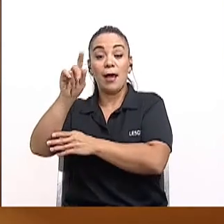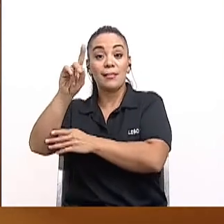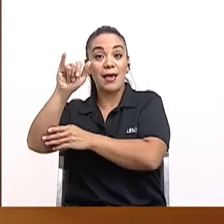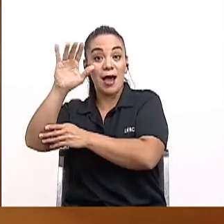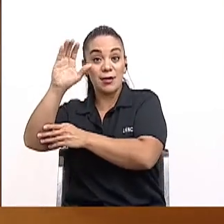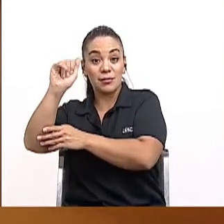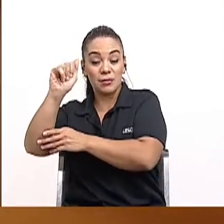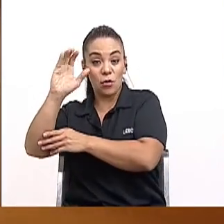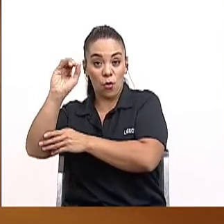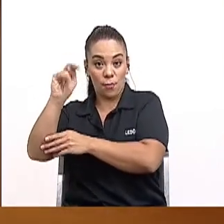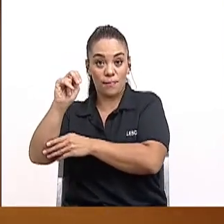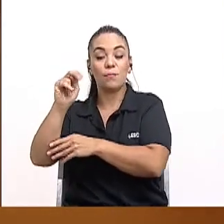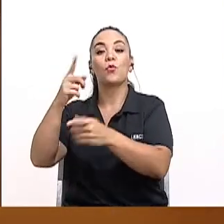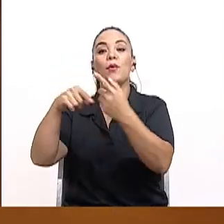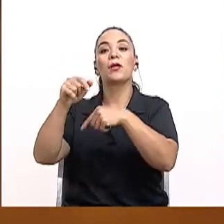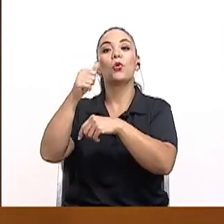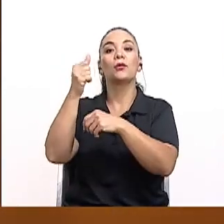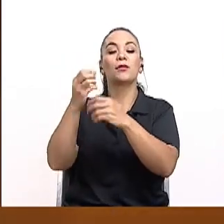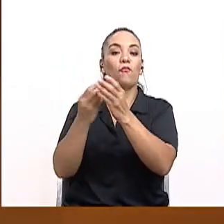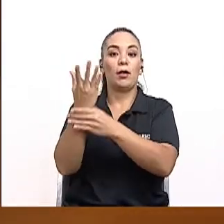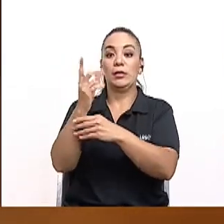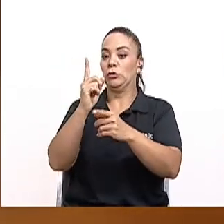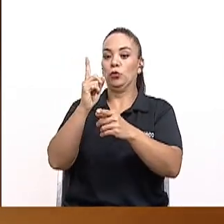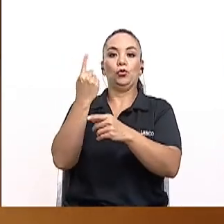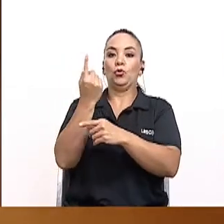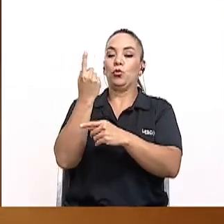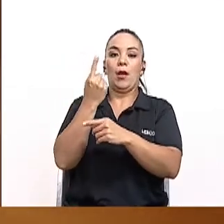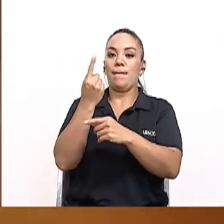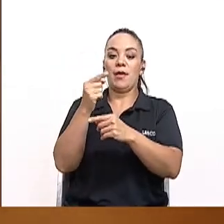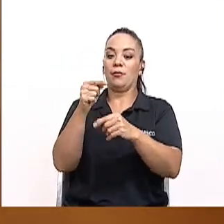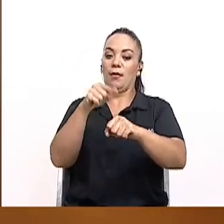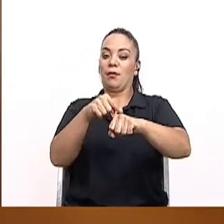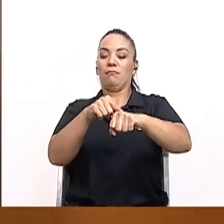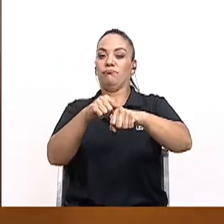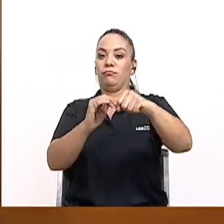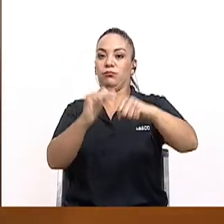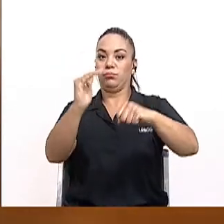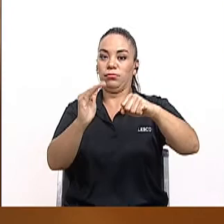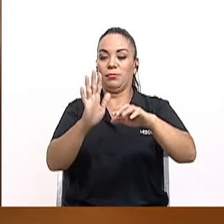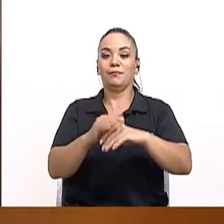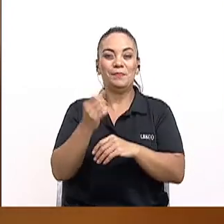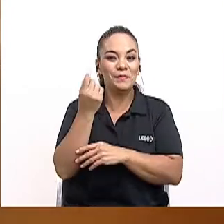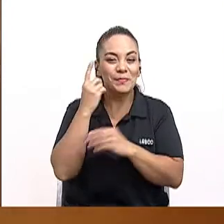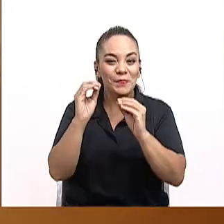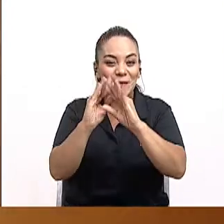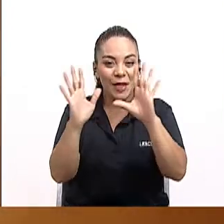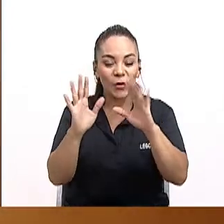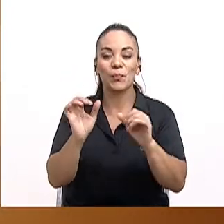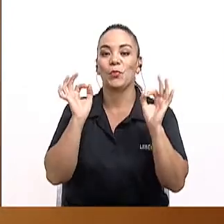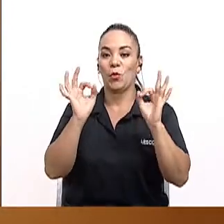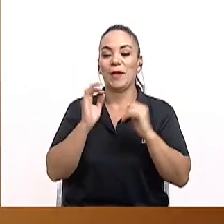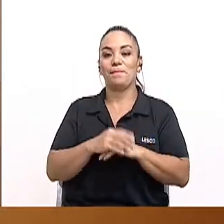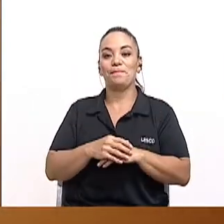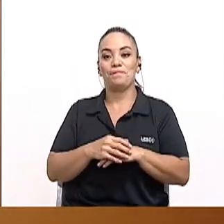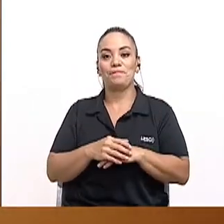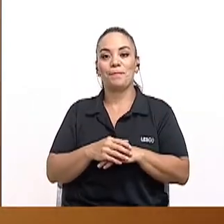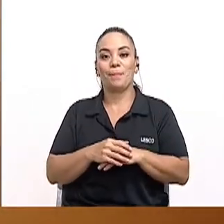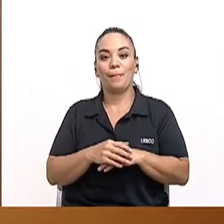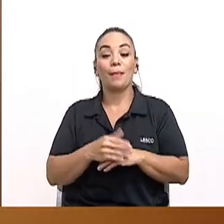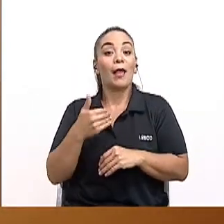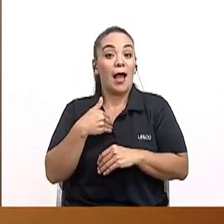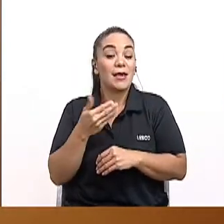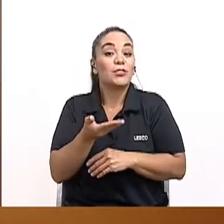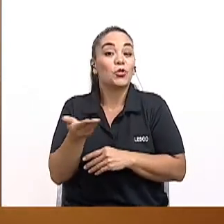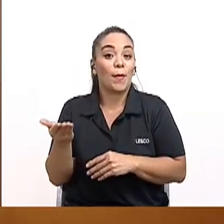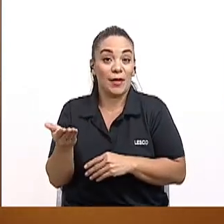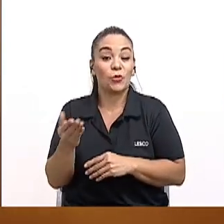también de otras fuentes, que no toda la radiación proviene de estos isótopos radiactivos. ¿Sí quedó claro? Muy bien. Y que existen instrumentos, por